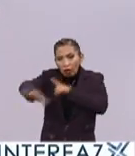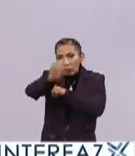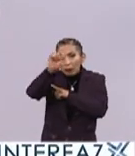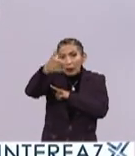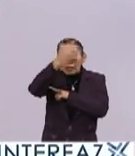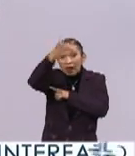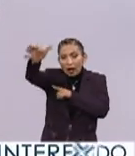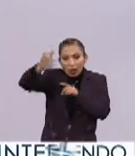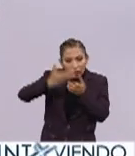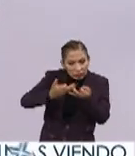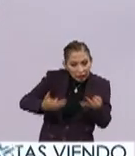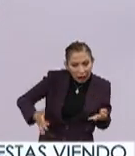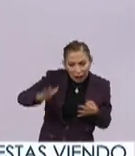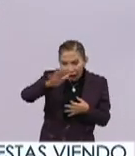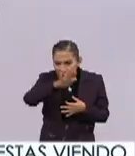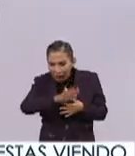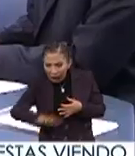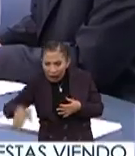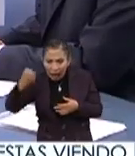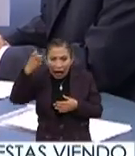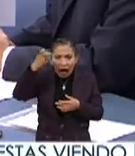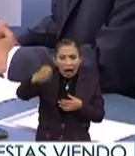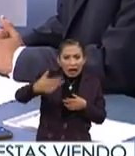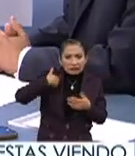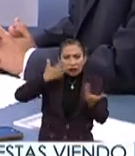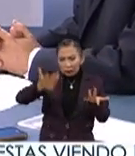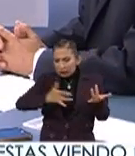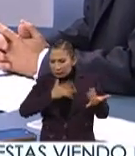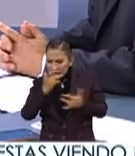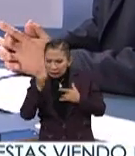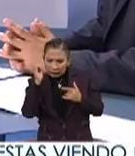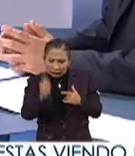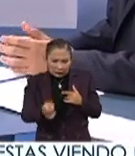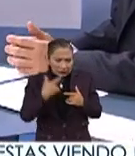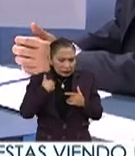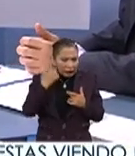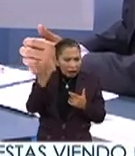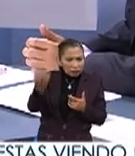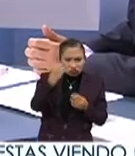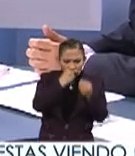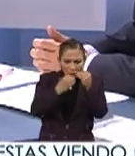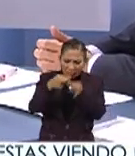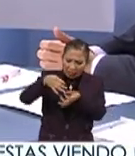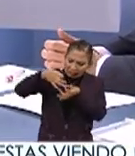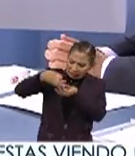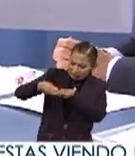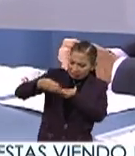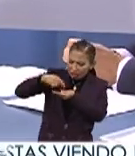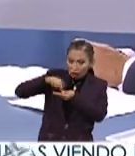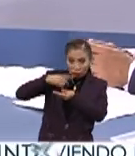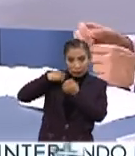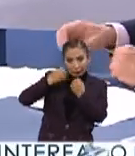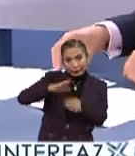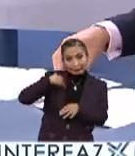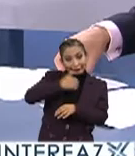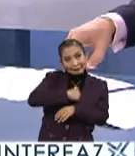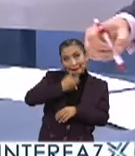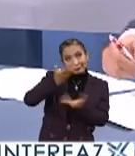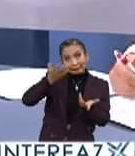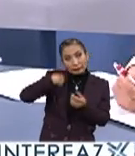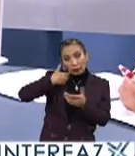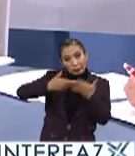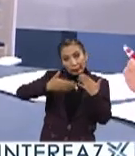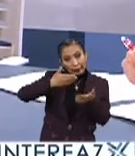del medio físico, esta forma de interpretar, digamos, el papel de un alimento, que nosotros estamos perdiendo lamentablemente con